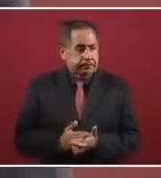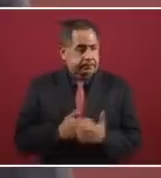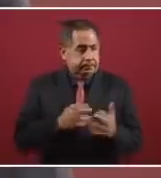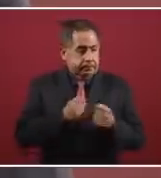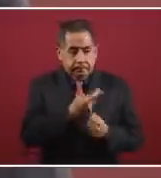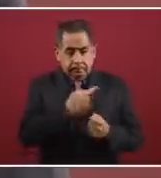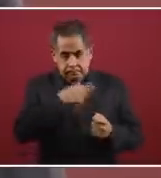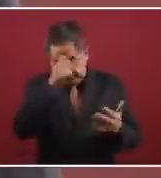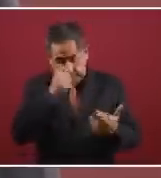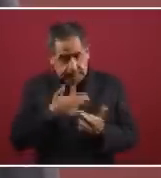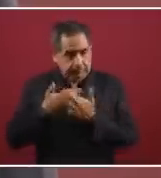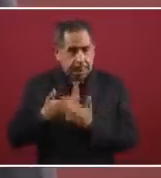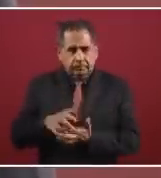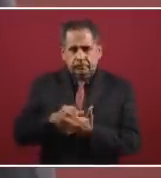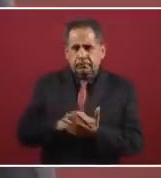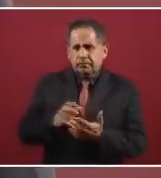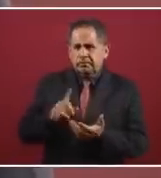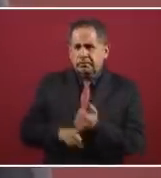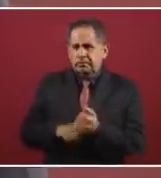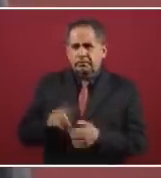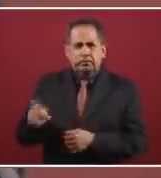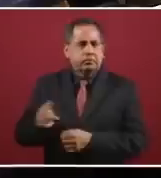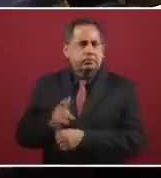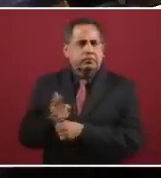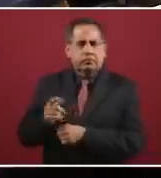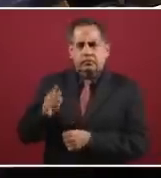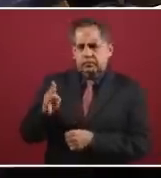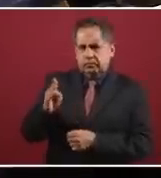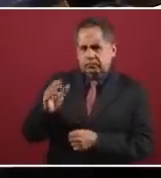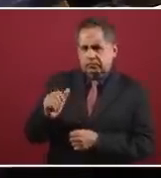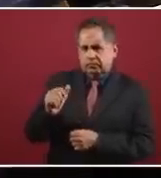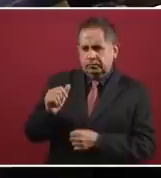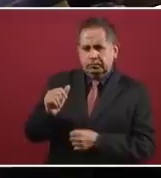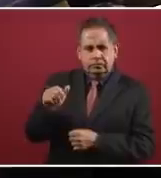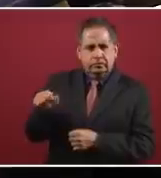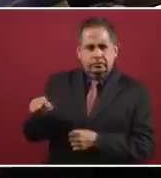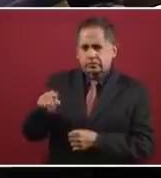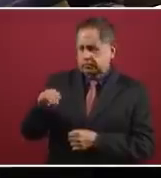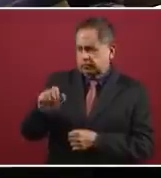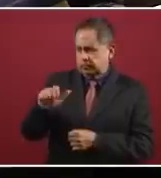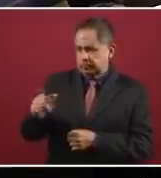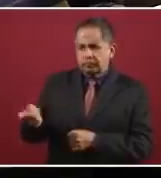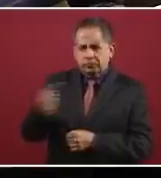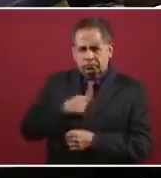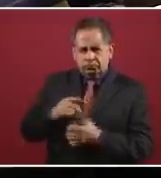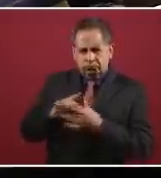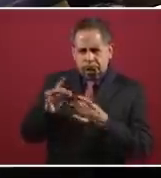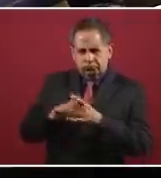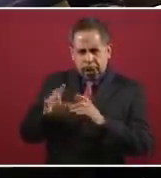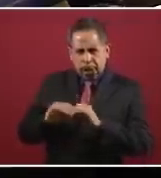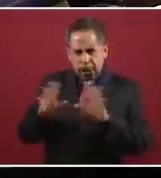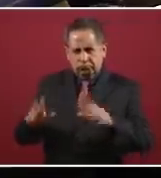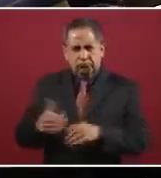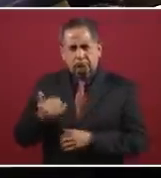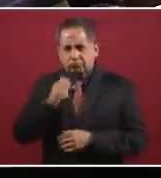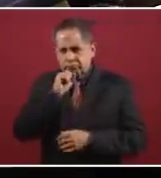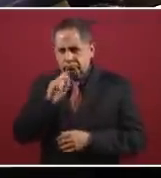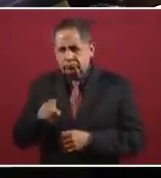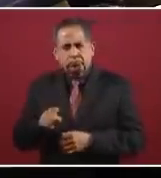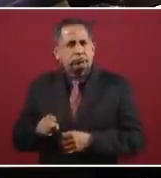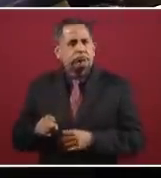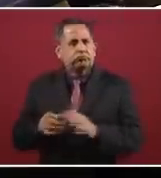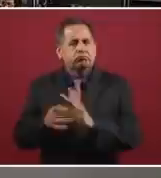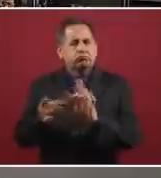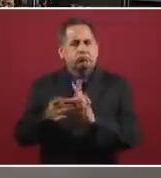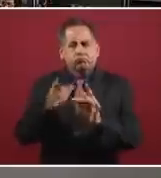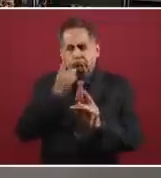por este acuerdo, creo que el licenciado Bartlett nos puede explicar sobre esto. Y también